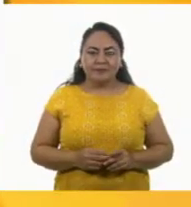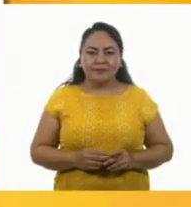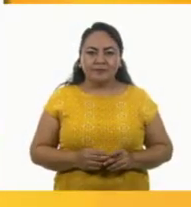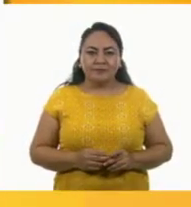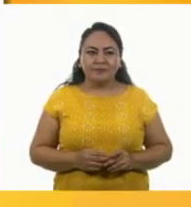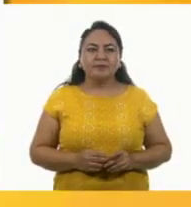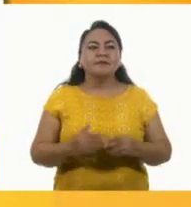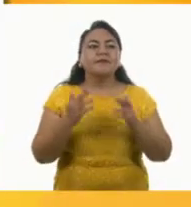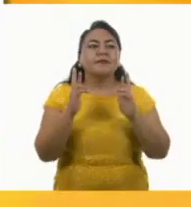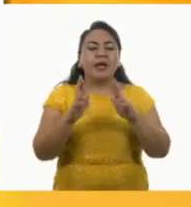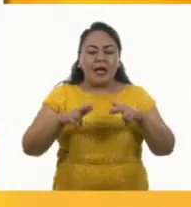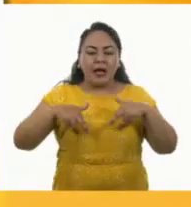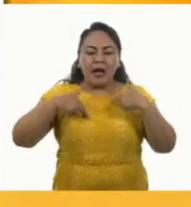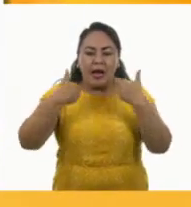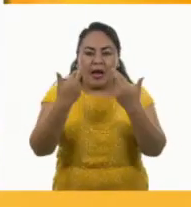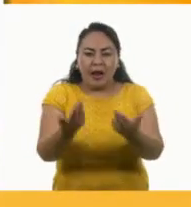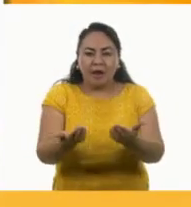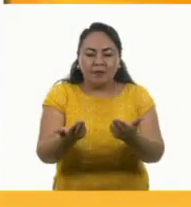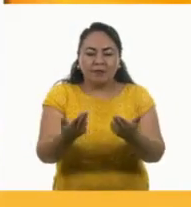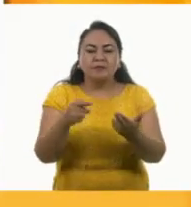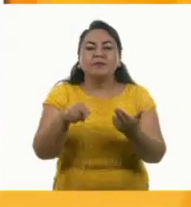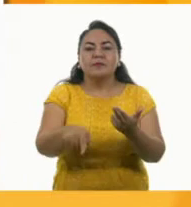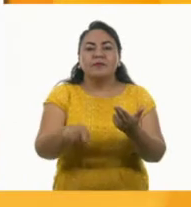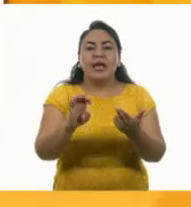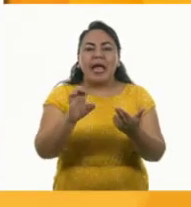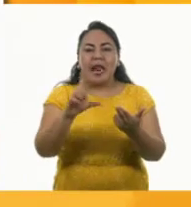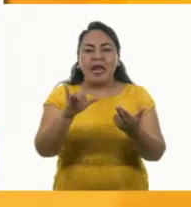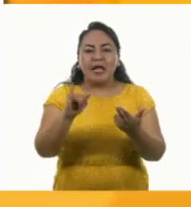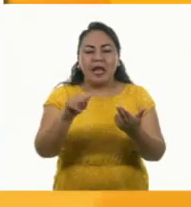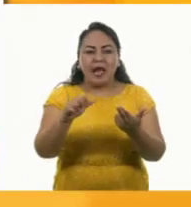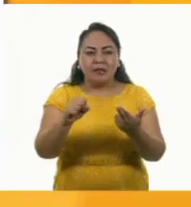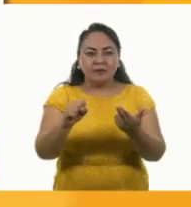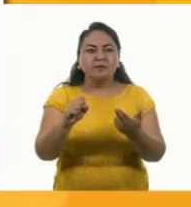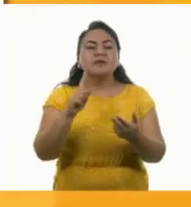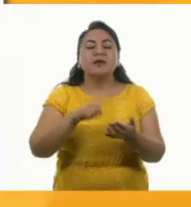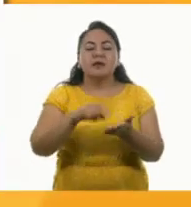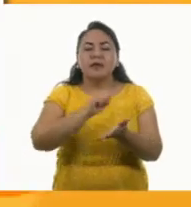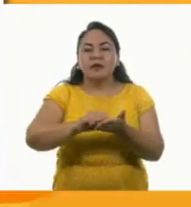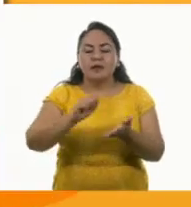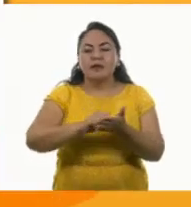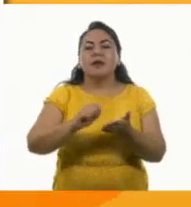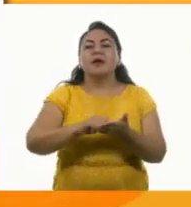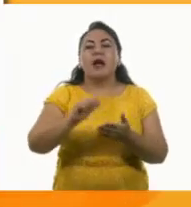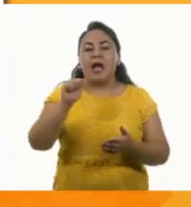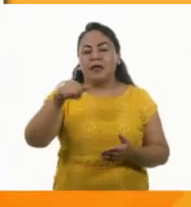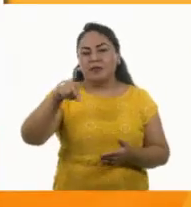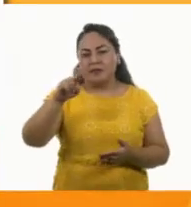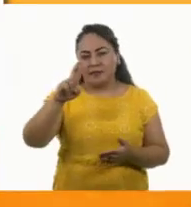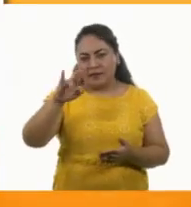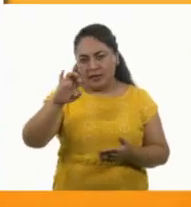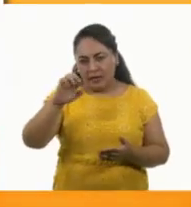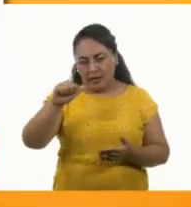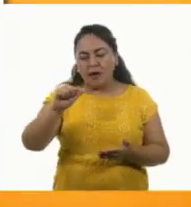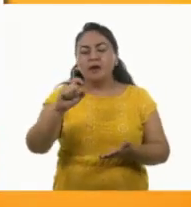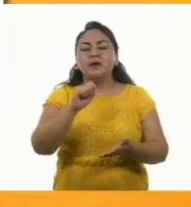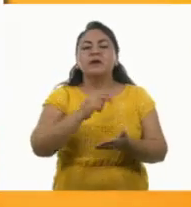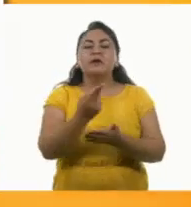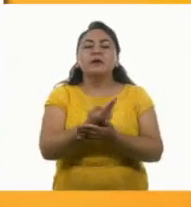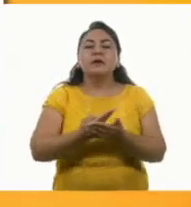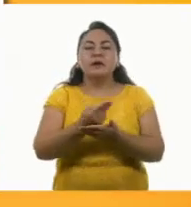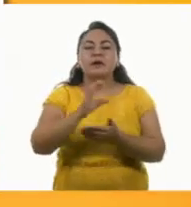El regalo de Elías. Texto, Andrea Ruy Sánchez. Ilustración,